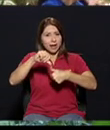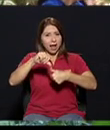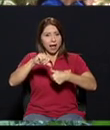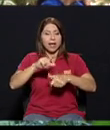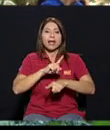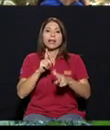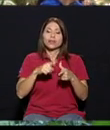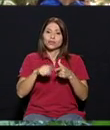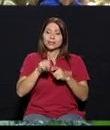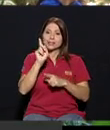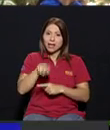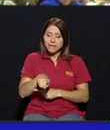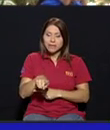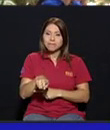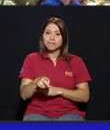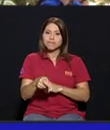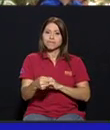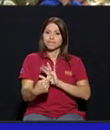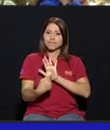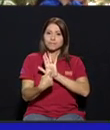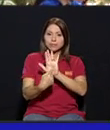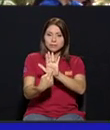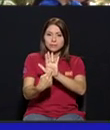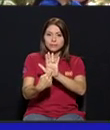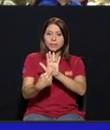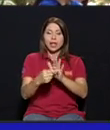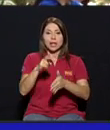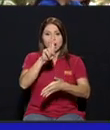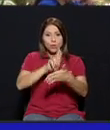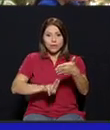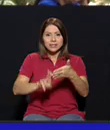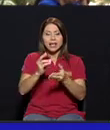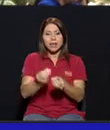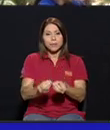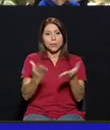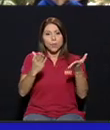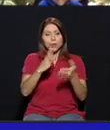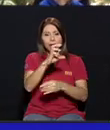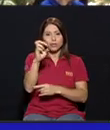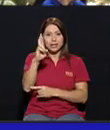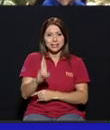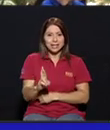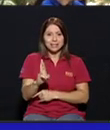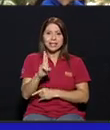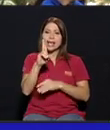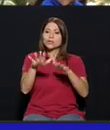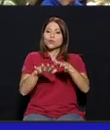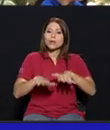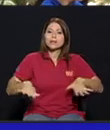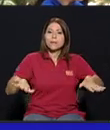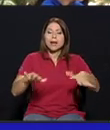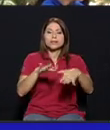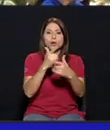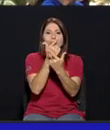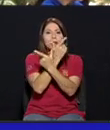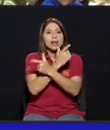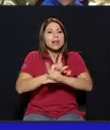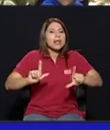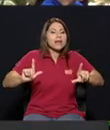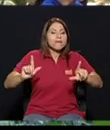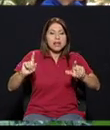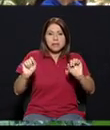Así es que entonces hay que rescatar que la universidad pública costarricense es un espacio libre